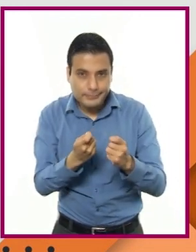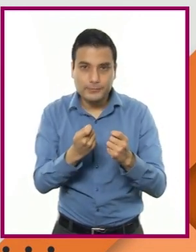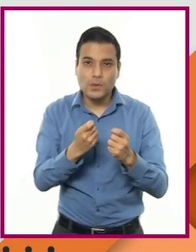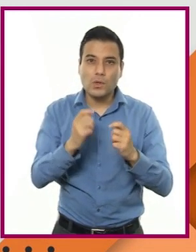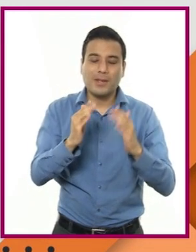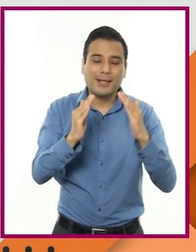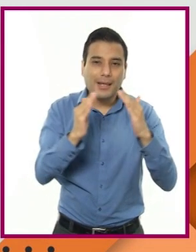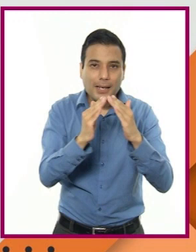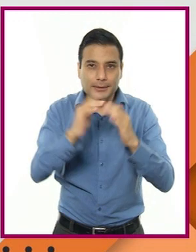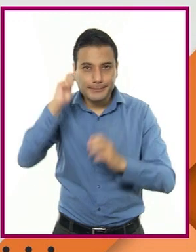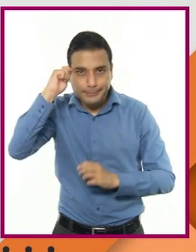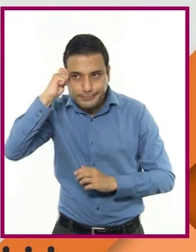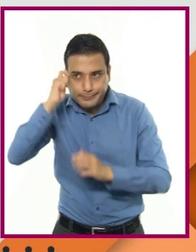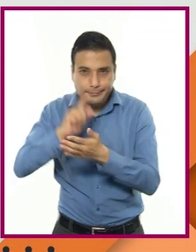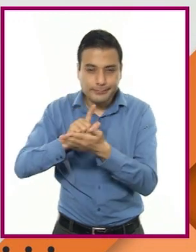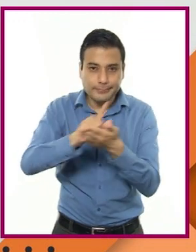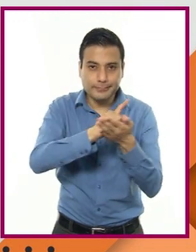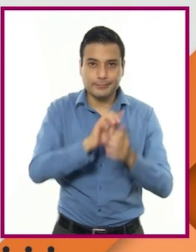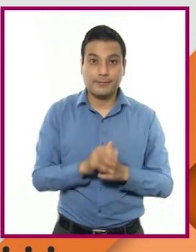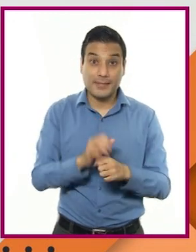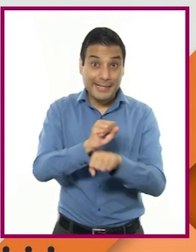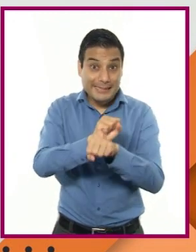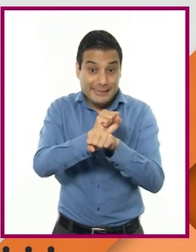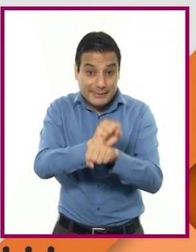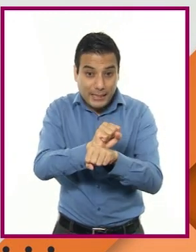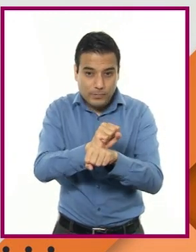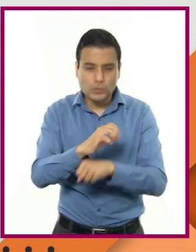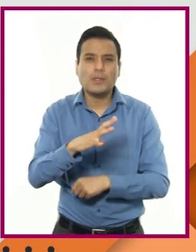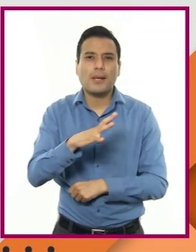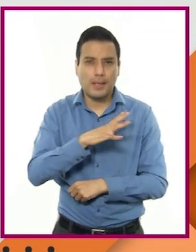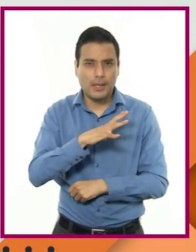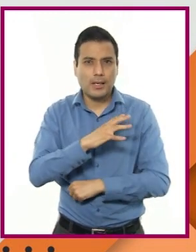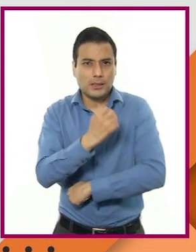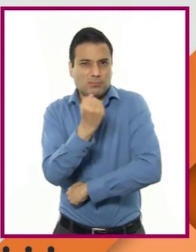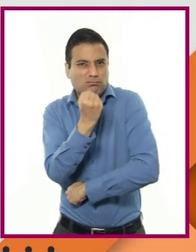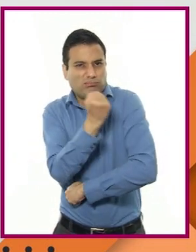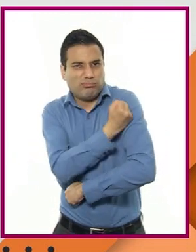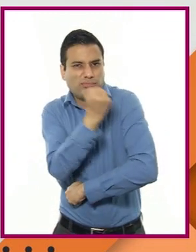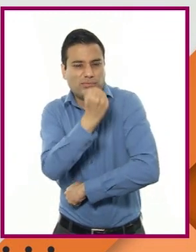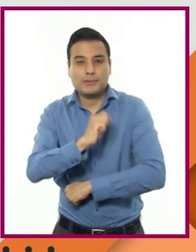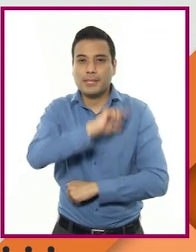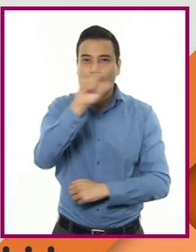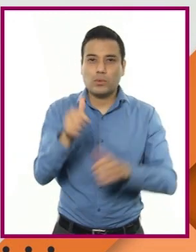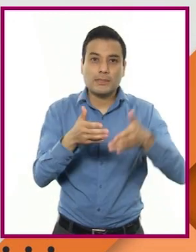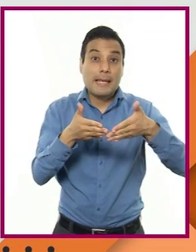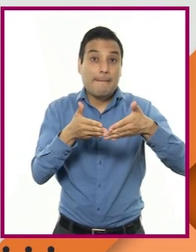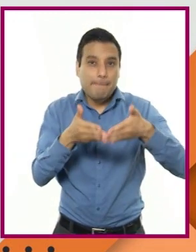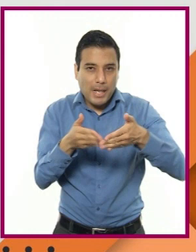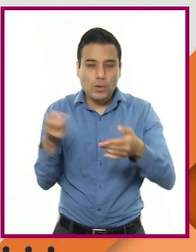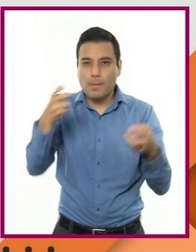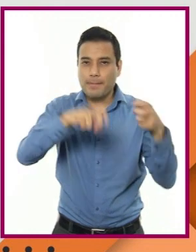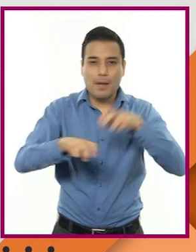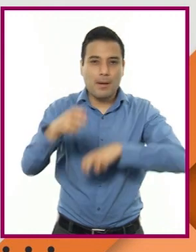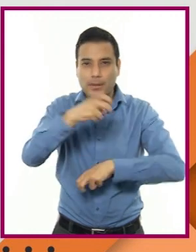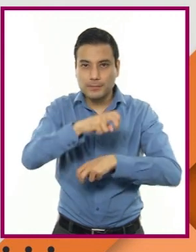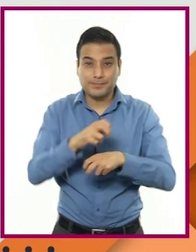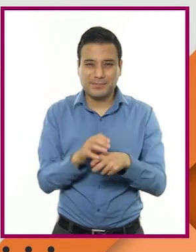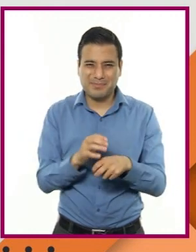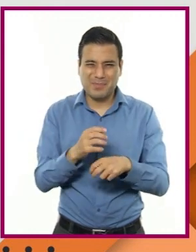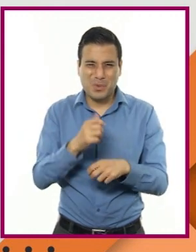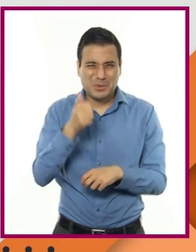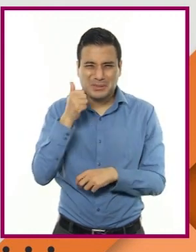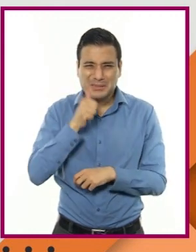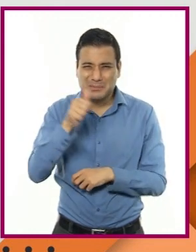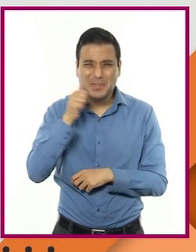domésticas. Los esclavos eran marcados y transportados en barcos bajo contextos insalubres e